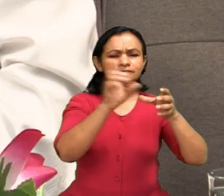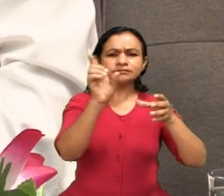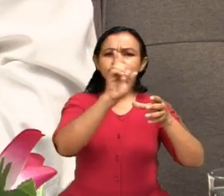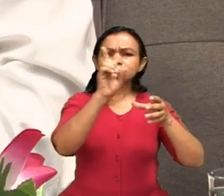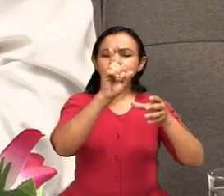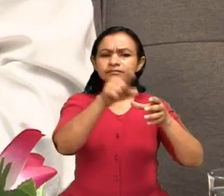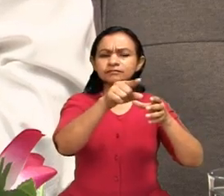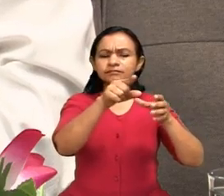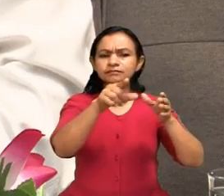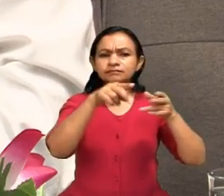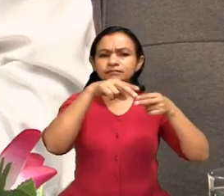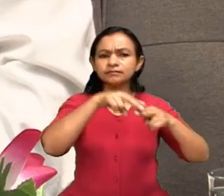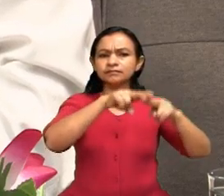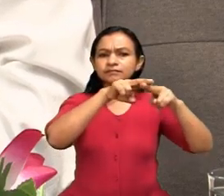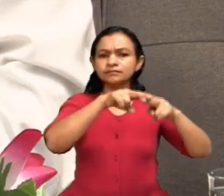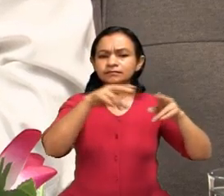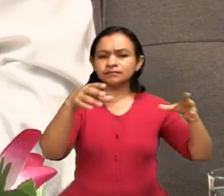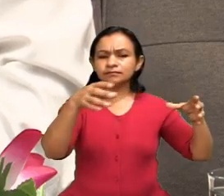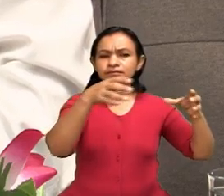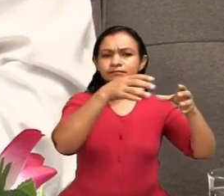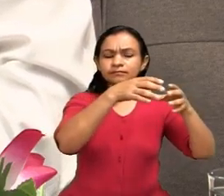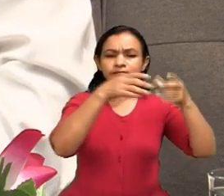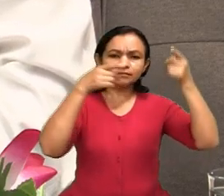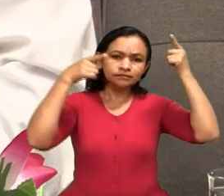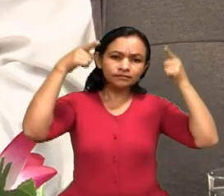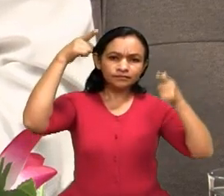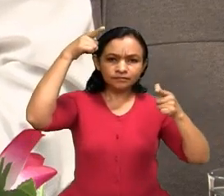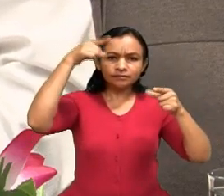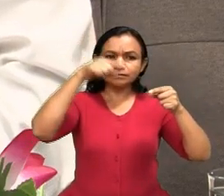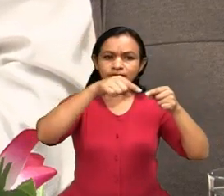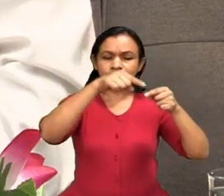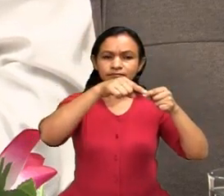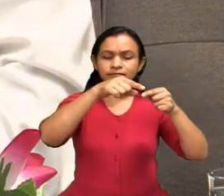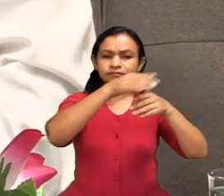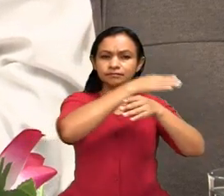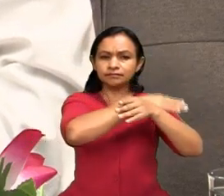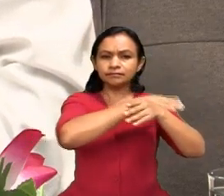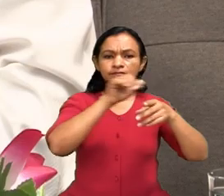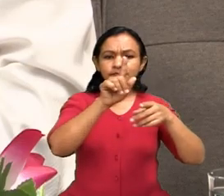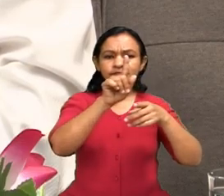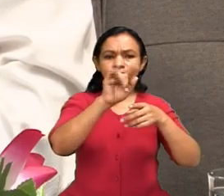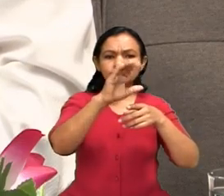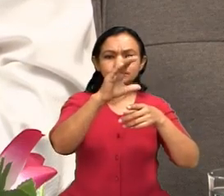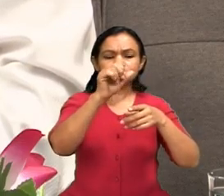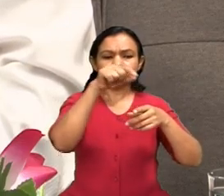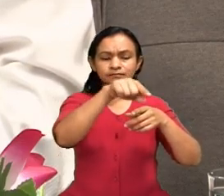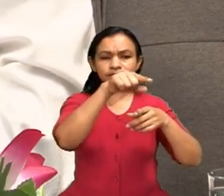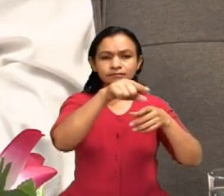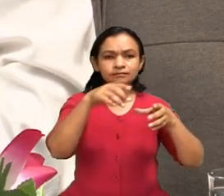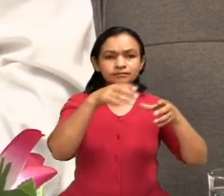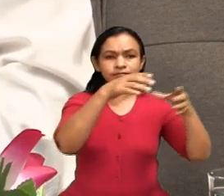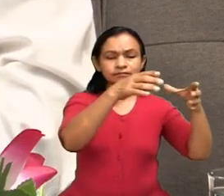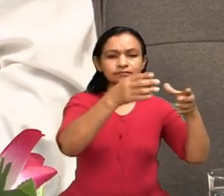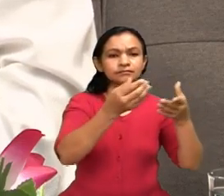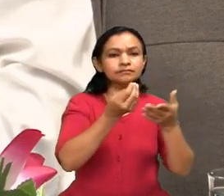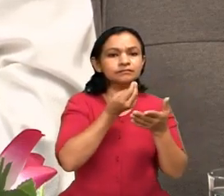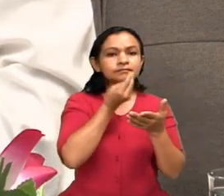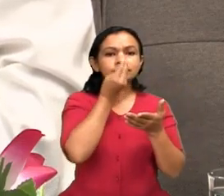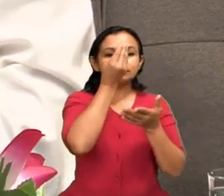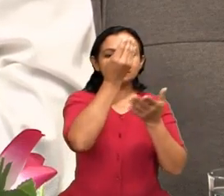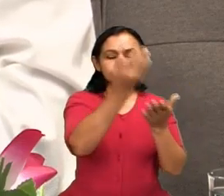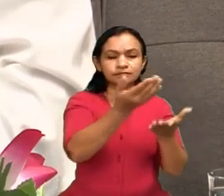loma, al parque Sandino, en la antigua loma de Piscapa, okay, a ponerle una flor